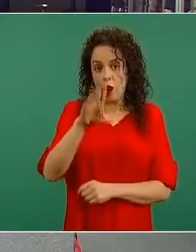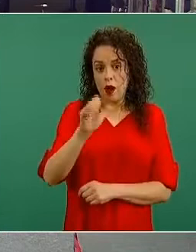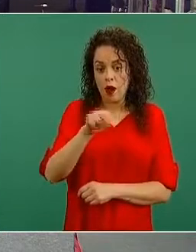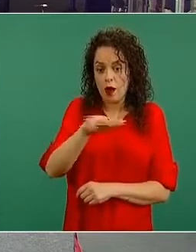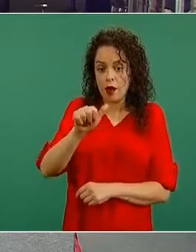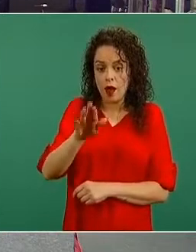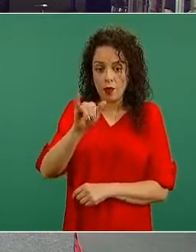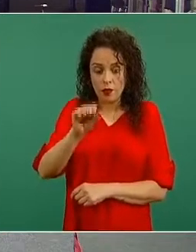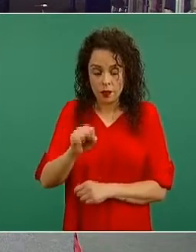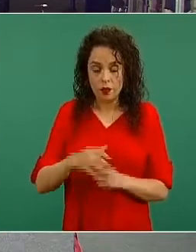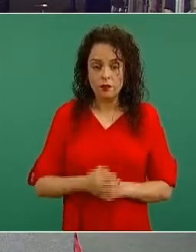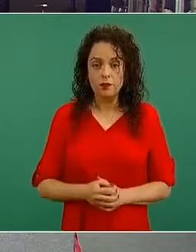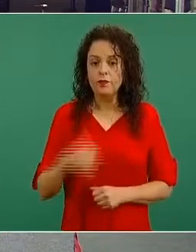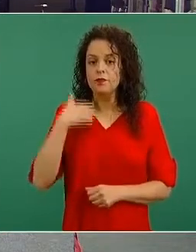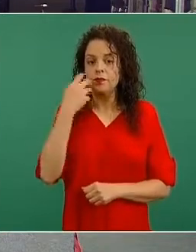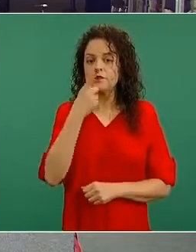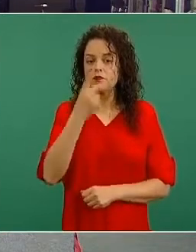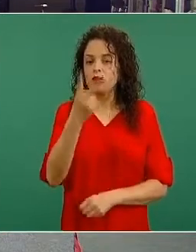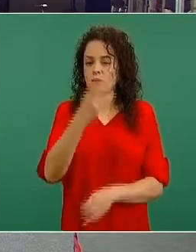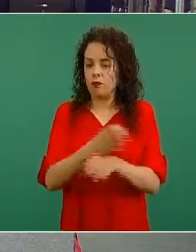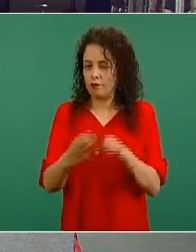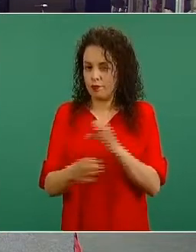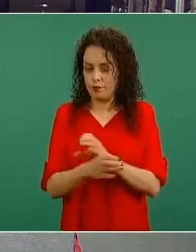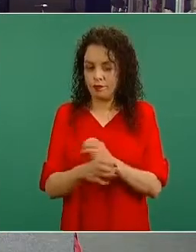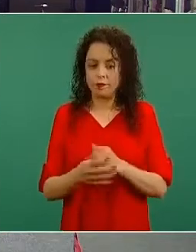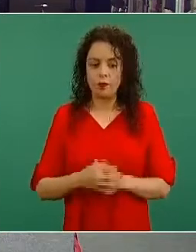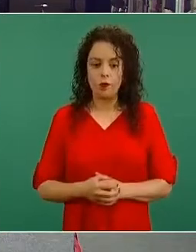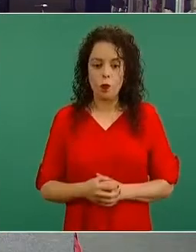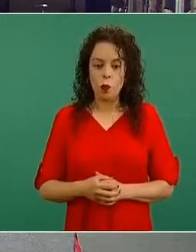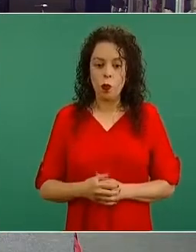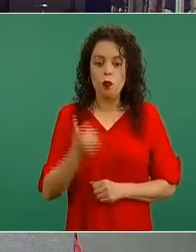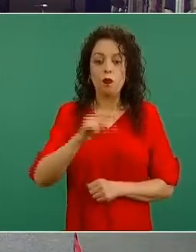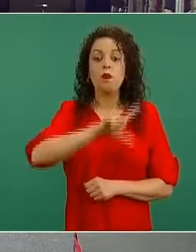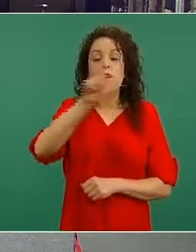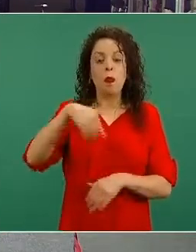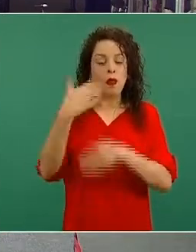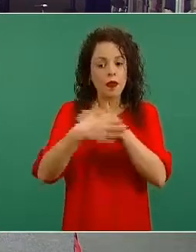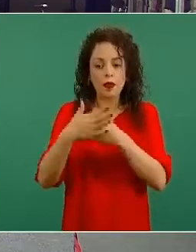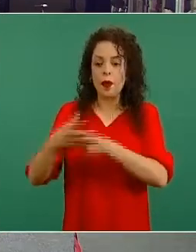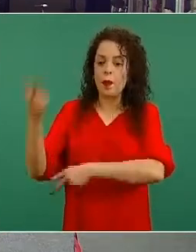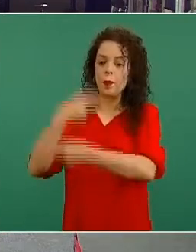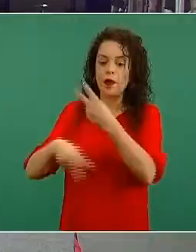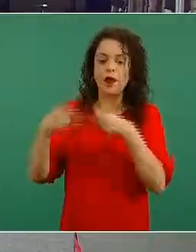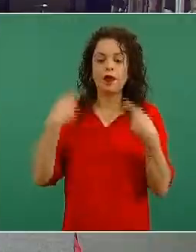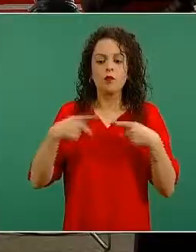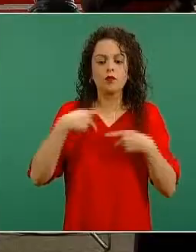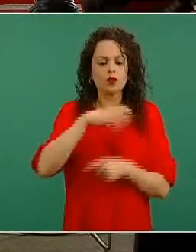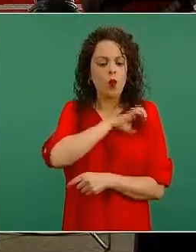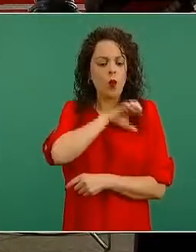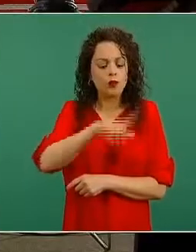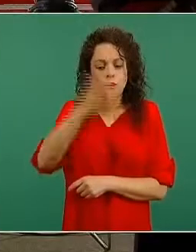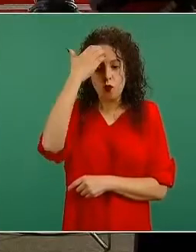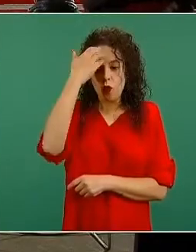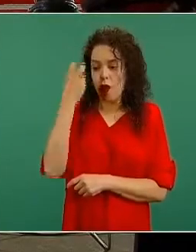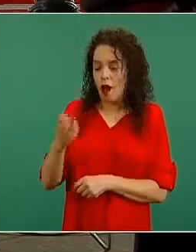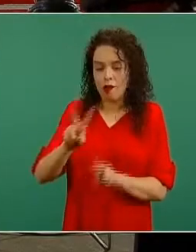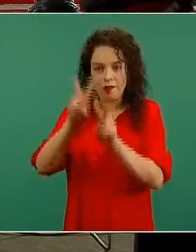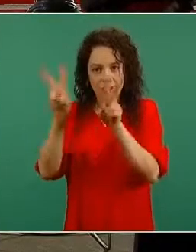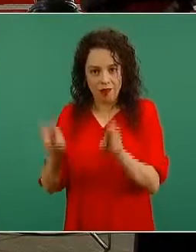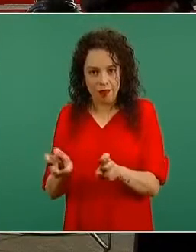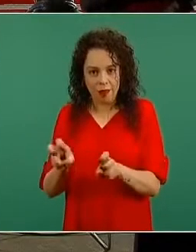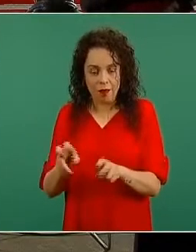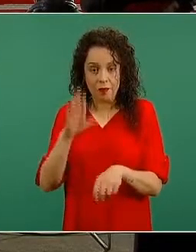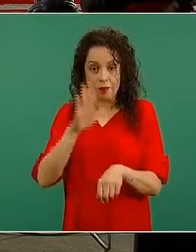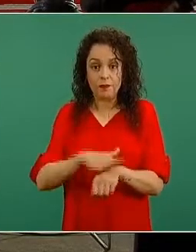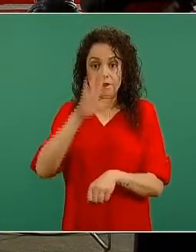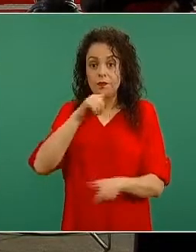solo un par de cosas y vamos a traer a nuestro grupo especializado en el campo, particularmente el titular